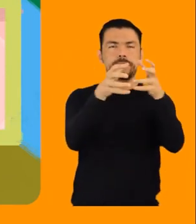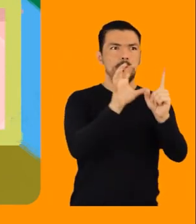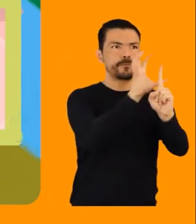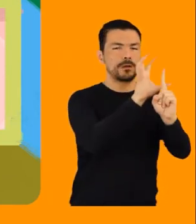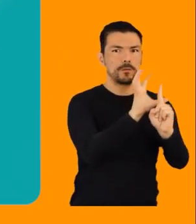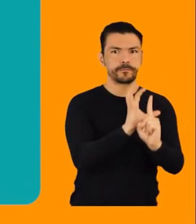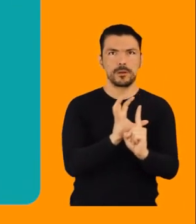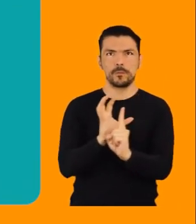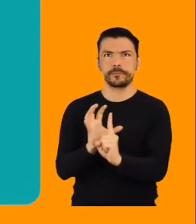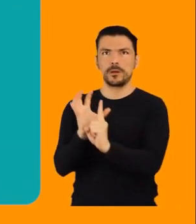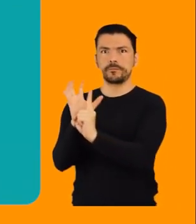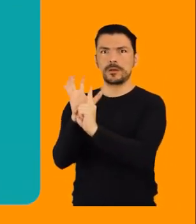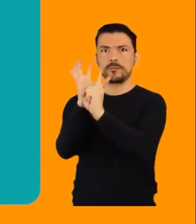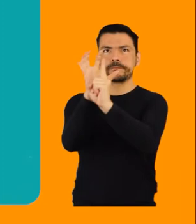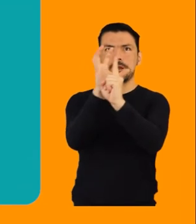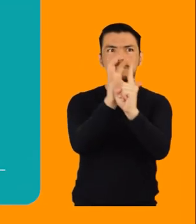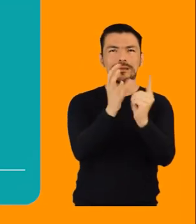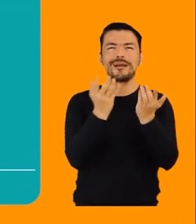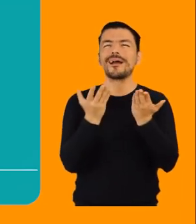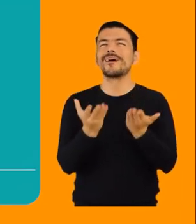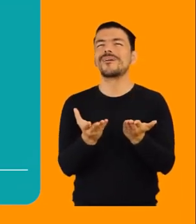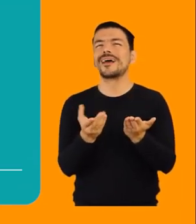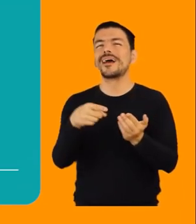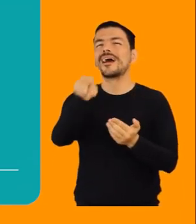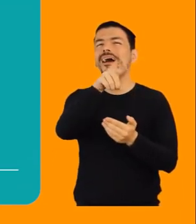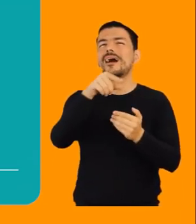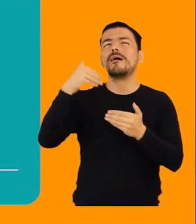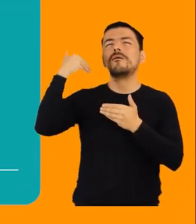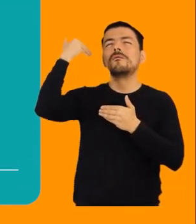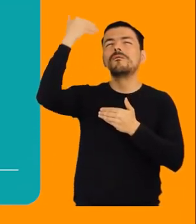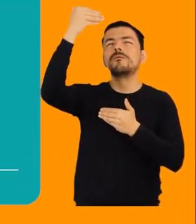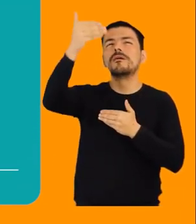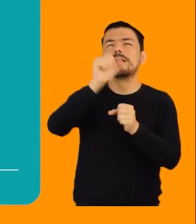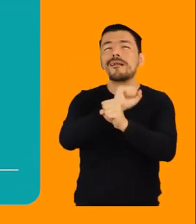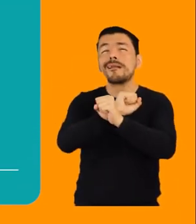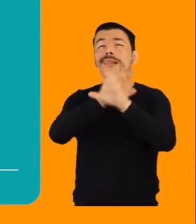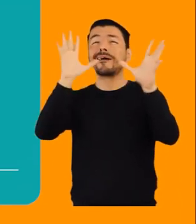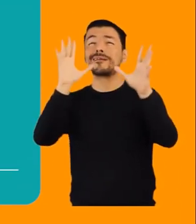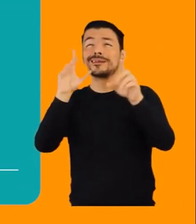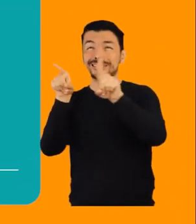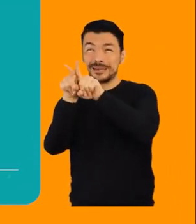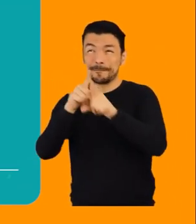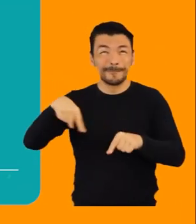propia burbuja y quizás con esta nueva perspectiva tengo más esperanza